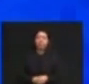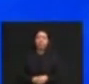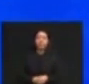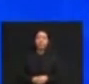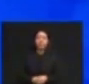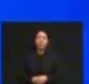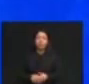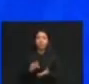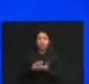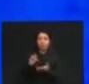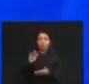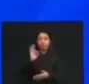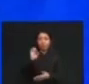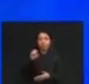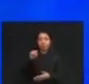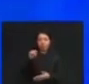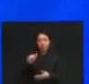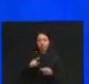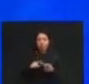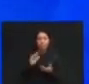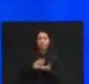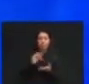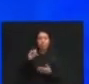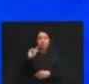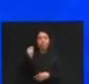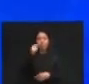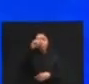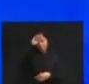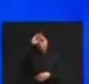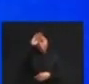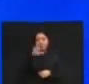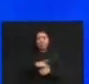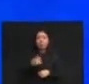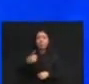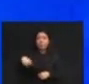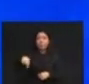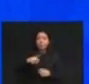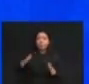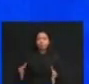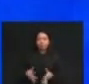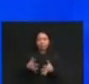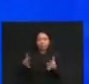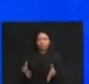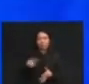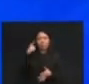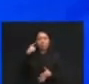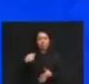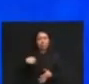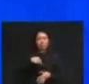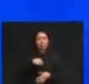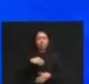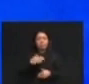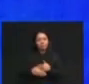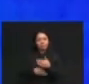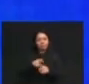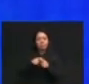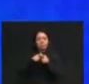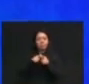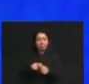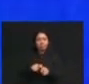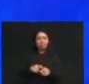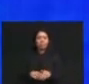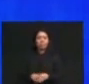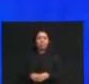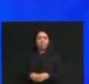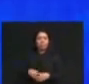Gracias, FEMSA, gracias al Tecnológico de Monterrey, porque ustedes nos motivan a seguir adelante, innovando y buscando nuevas formas de apoyar a